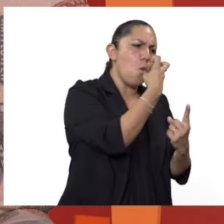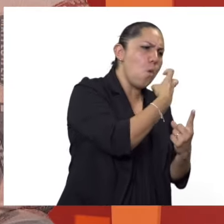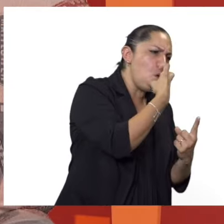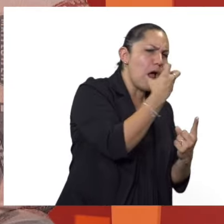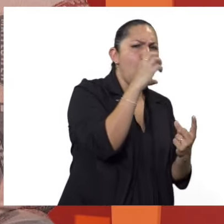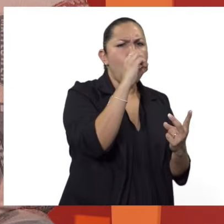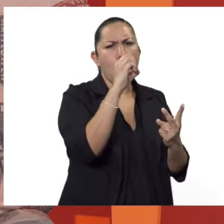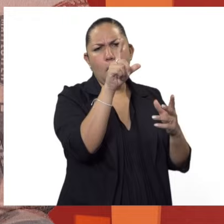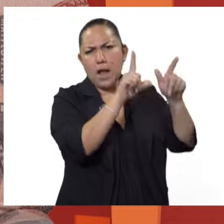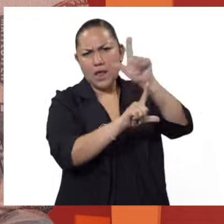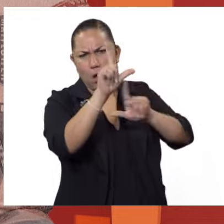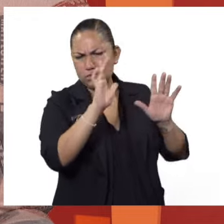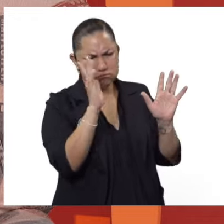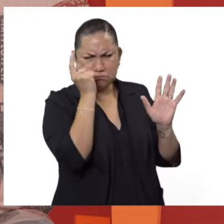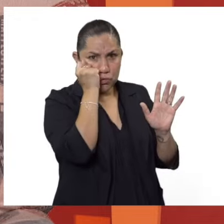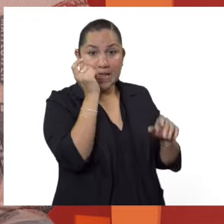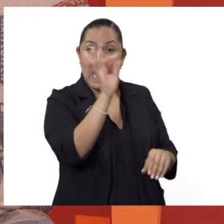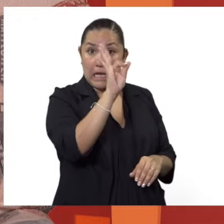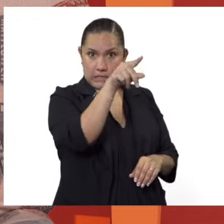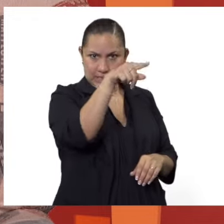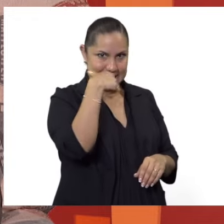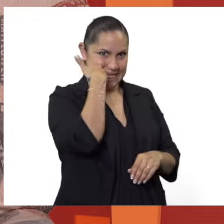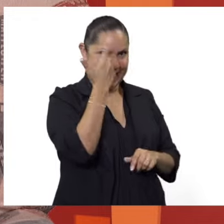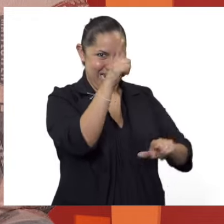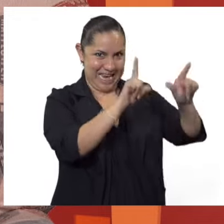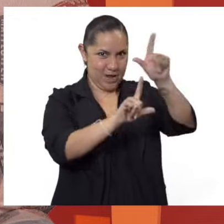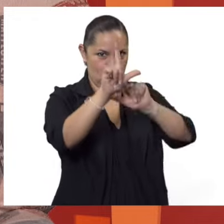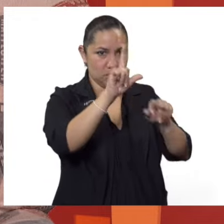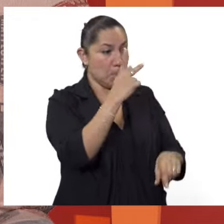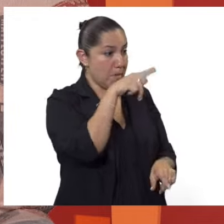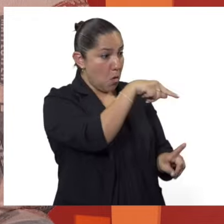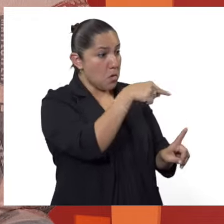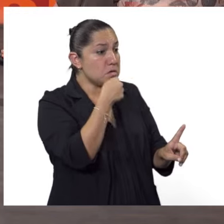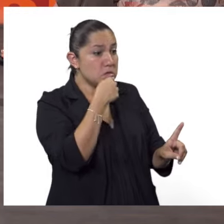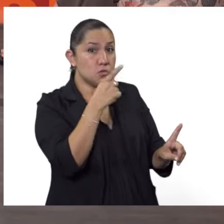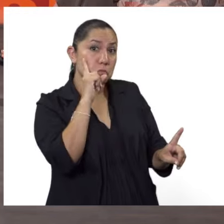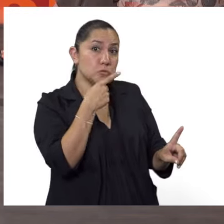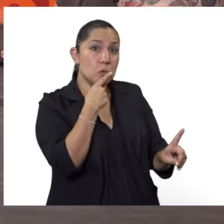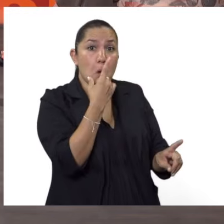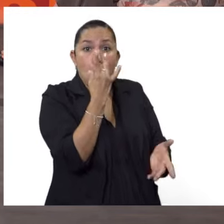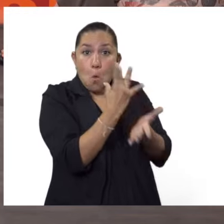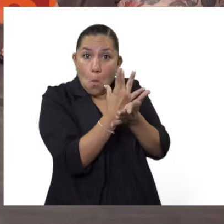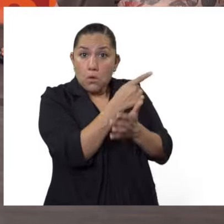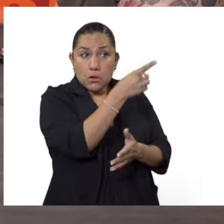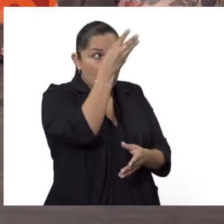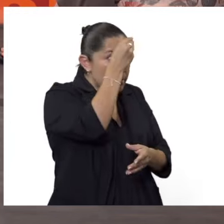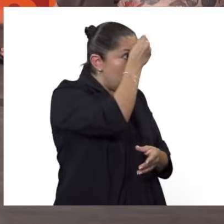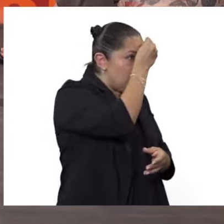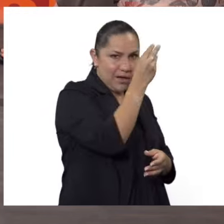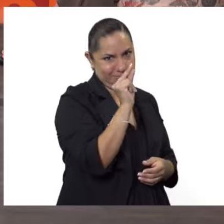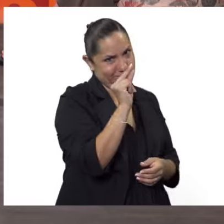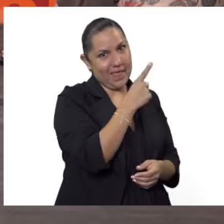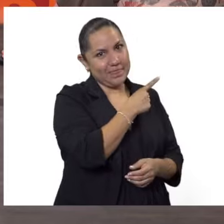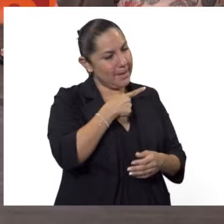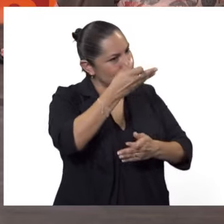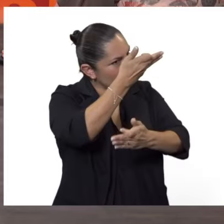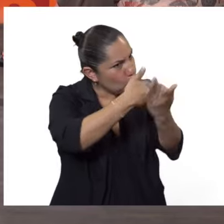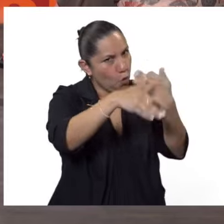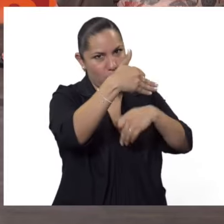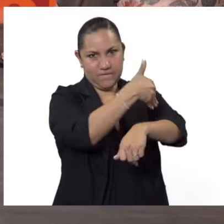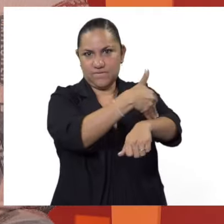que hayan elegido porque se han elegido también la lengua de señas que el niño hable solo no tiene ningún caso toda la